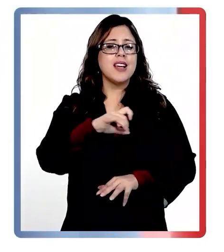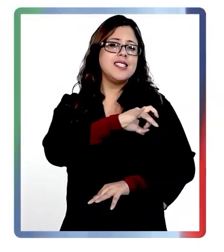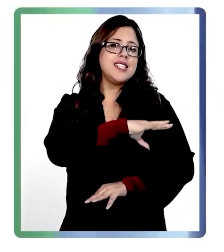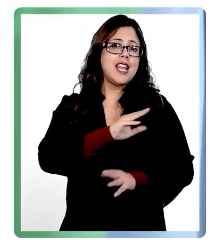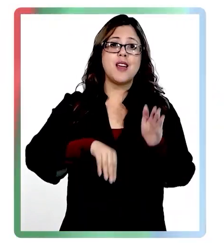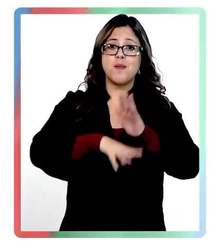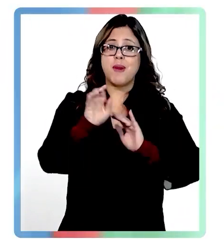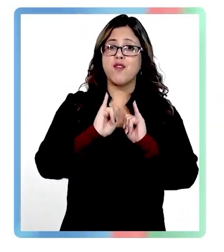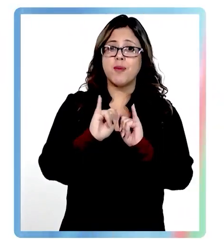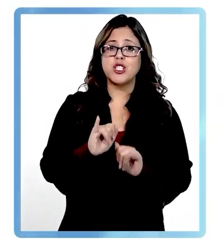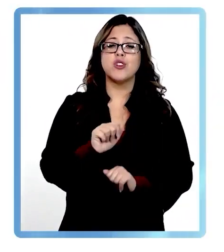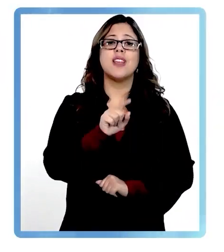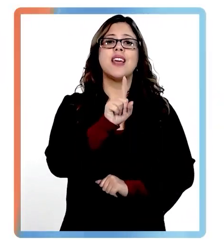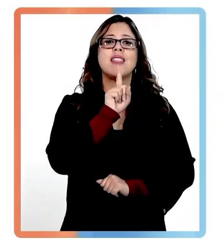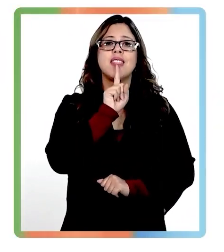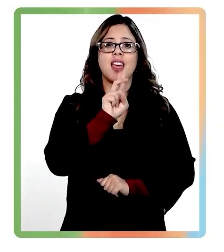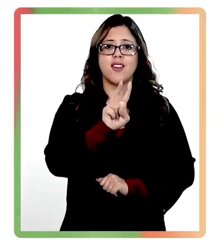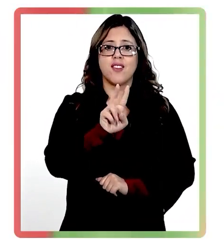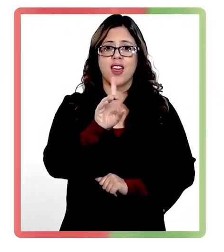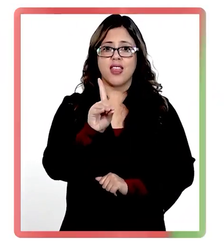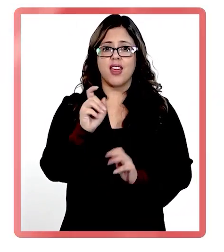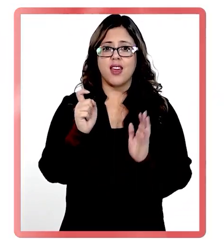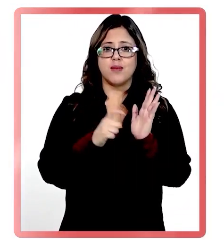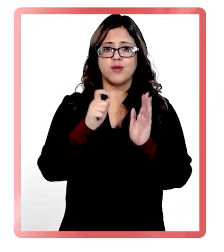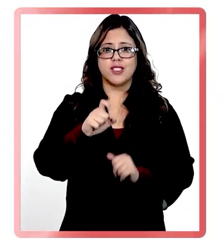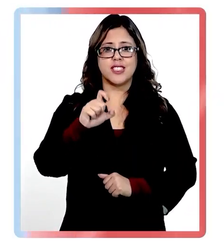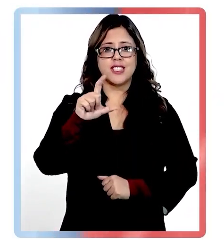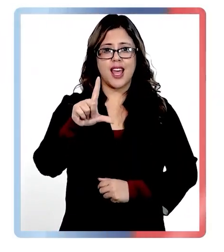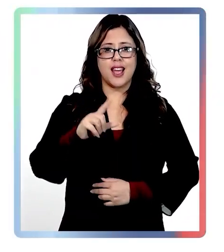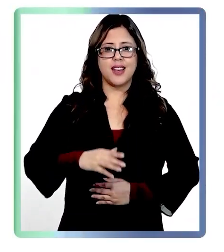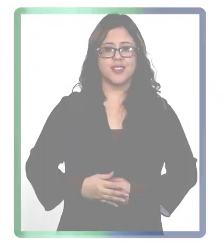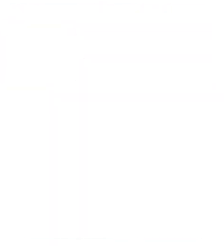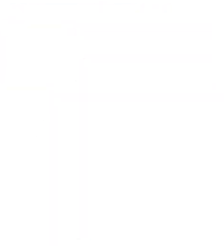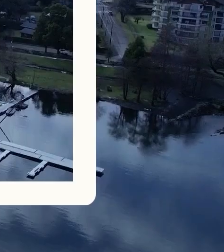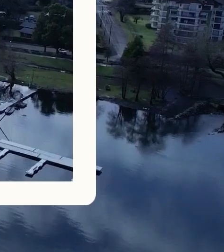Más información en tvd.cl.